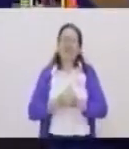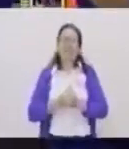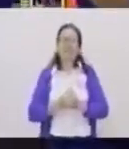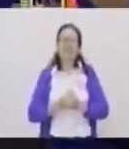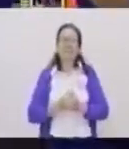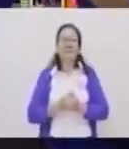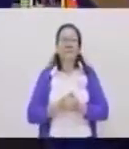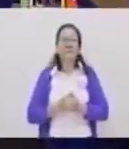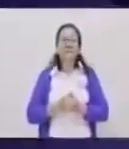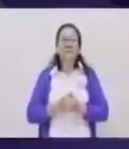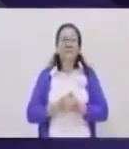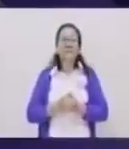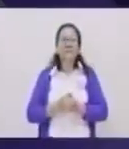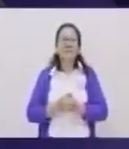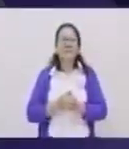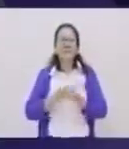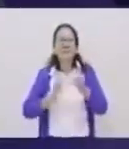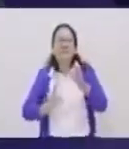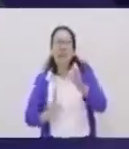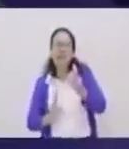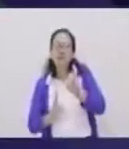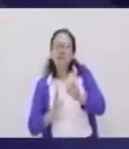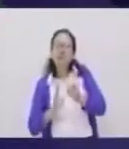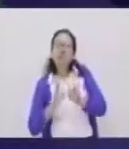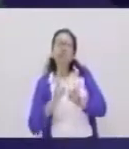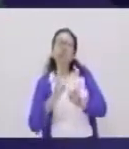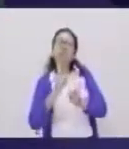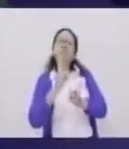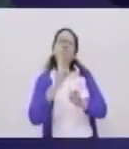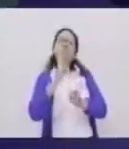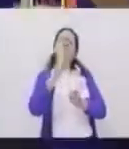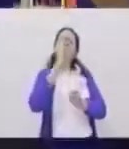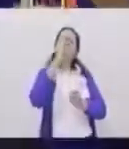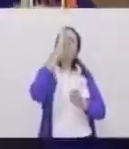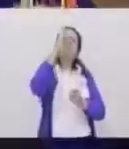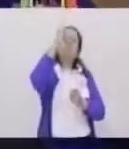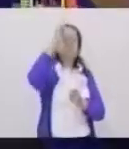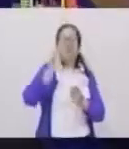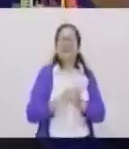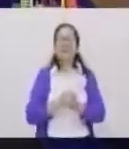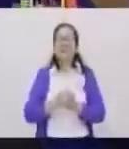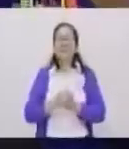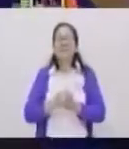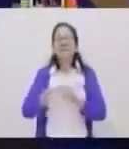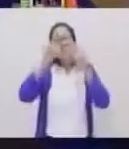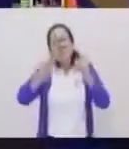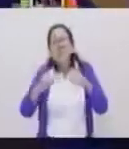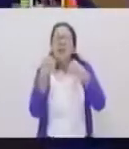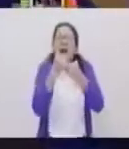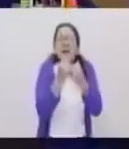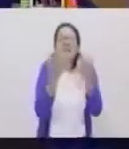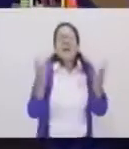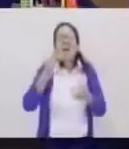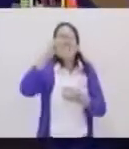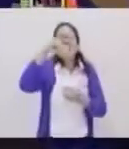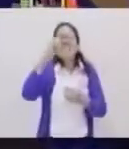más. Entonces, vamos a hacer el corte de forma vertical para poder iniciar a hacer